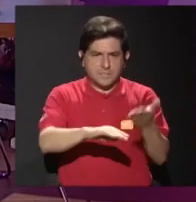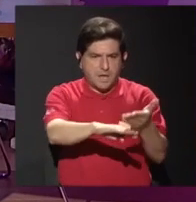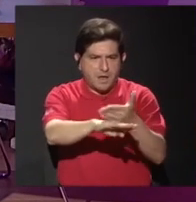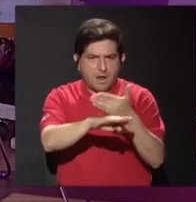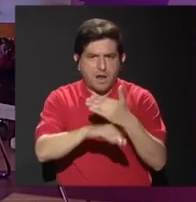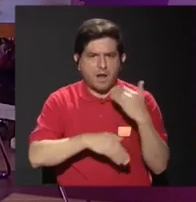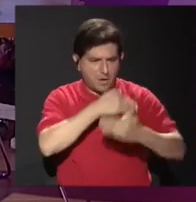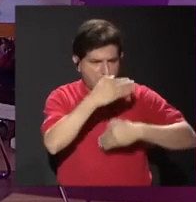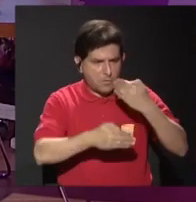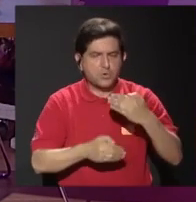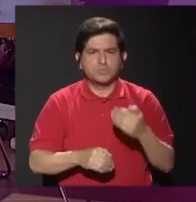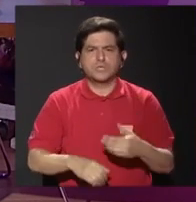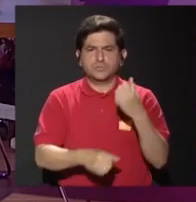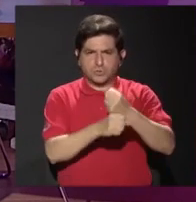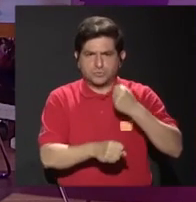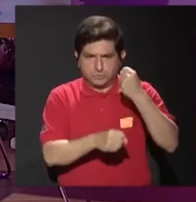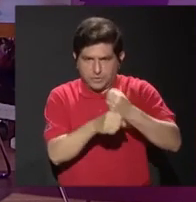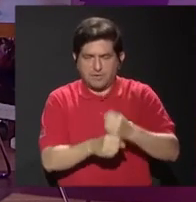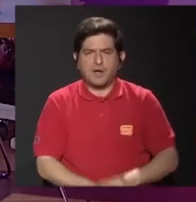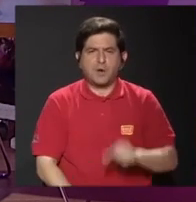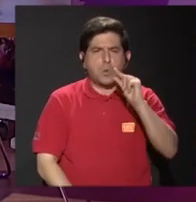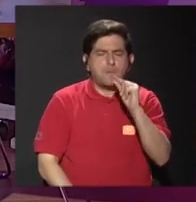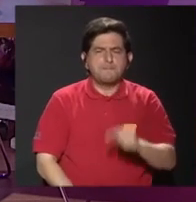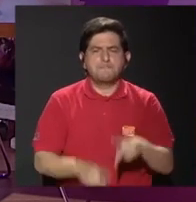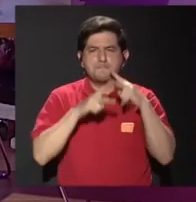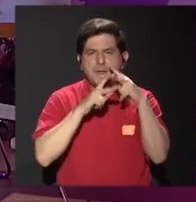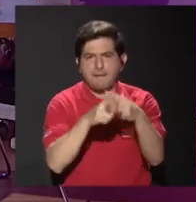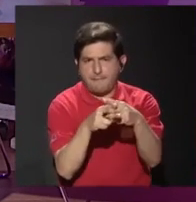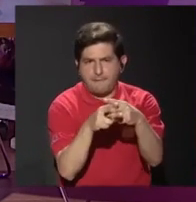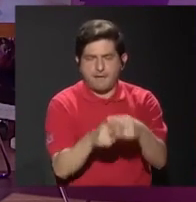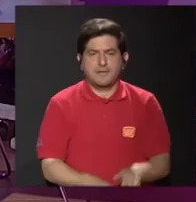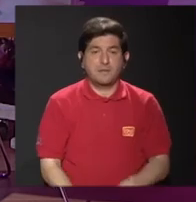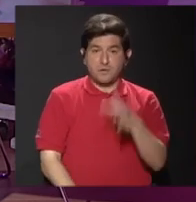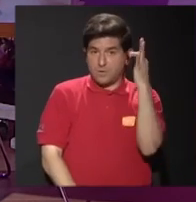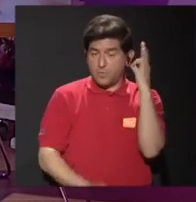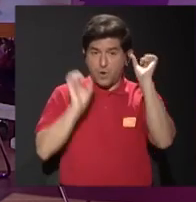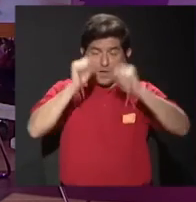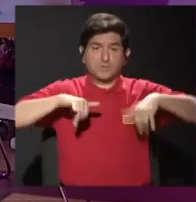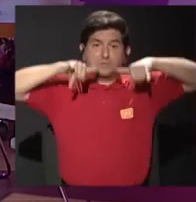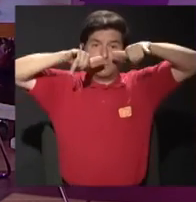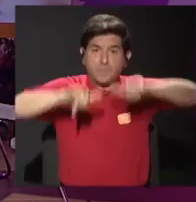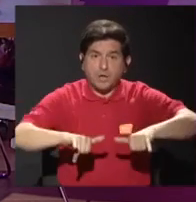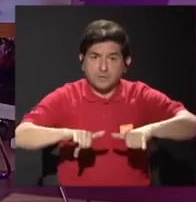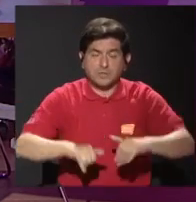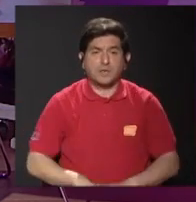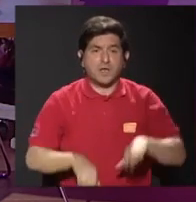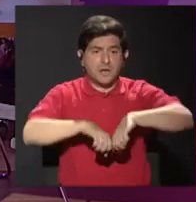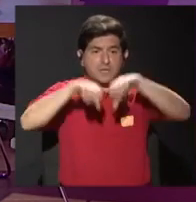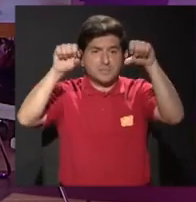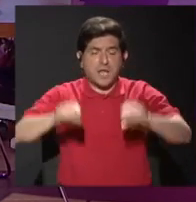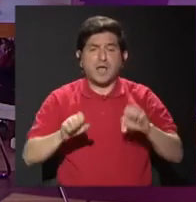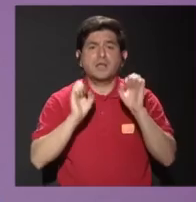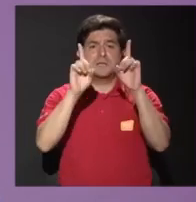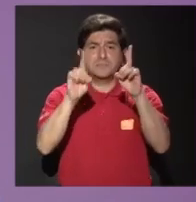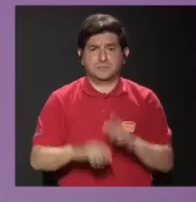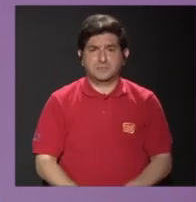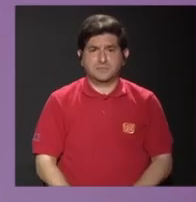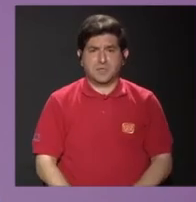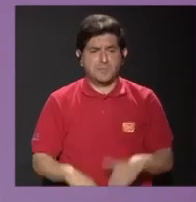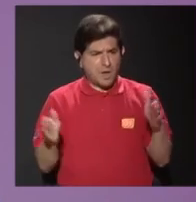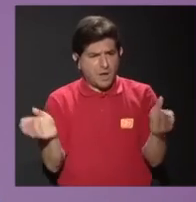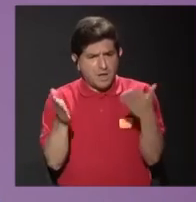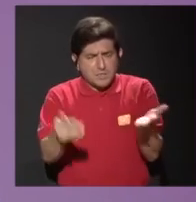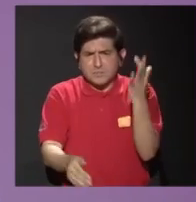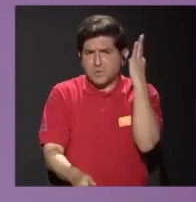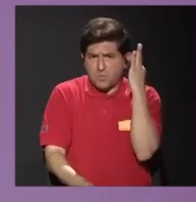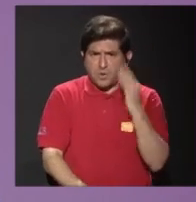encadenamientos productivos los microcréditos para mejorar que las mujeres permanezcan dentro del sistema educativo incentivar